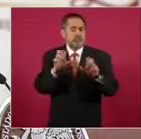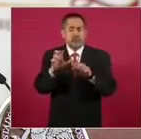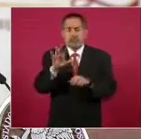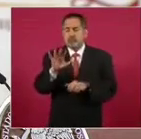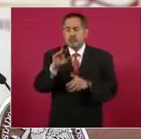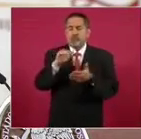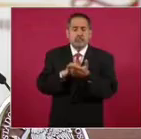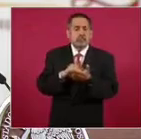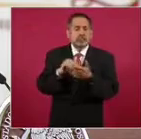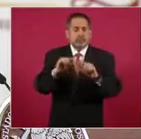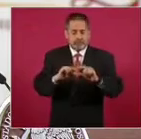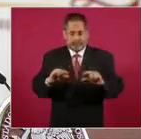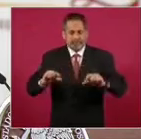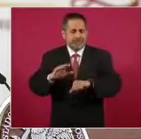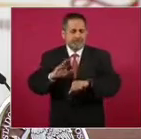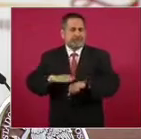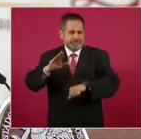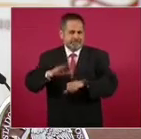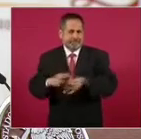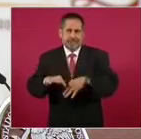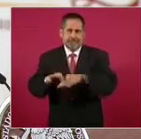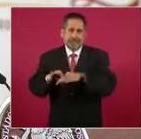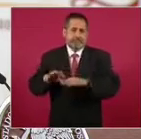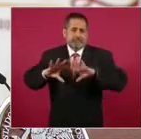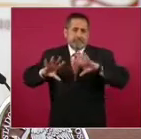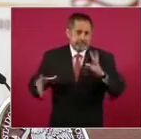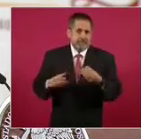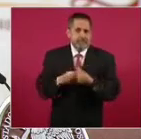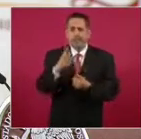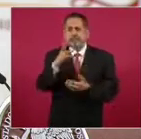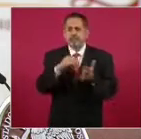1.886.400 dosis adicionales para un total de